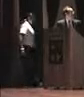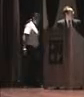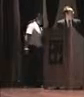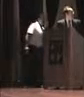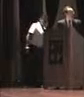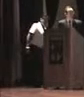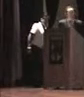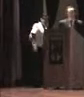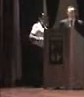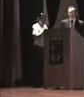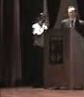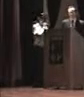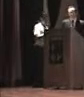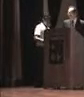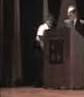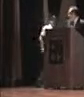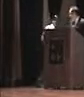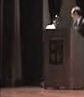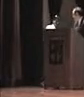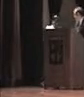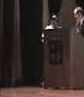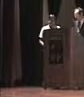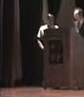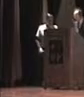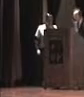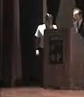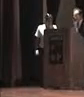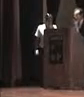2009, y partimos con los siguientes indicadores de partida.